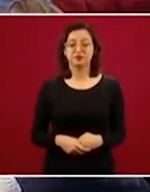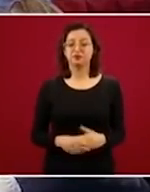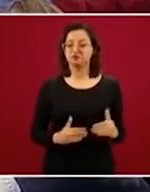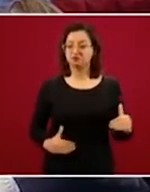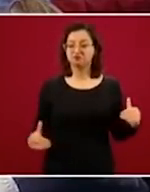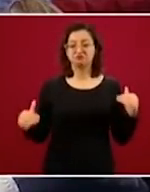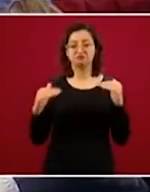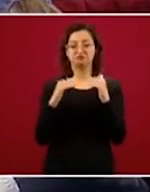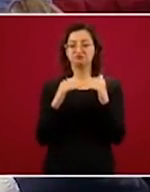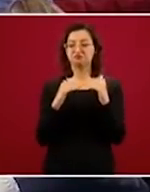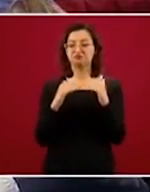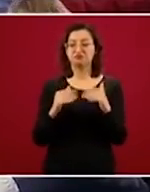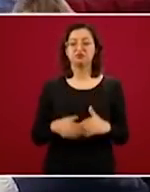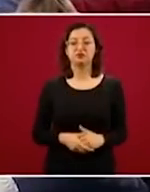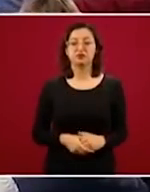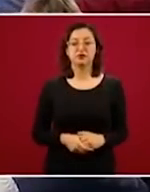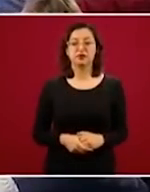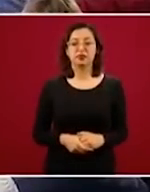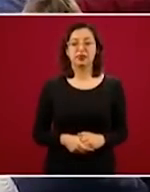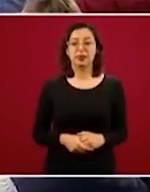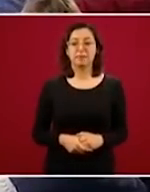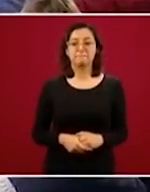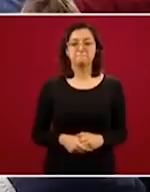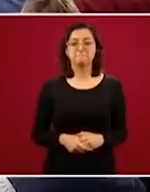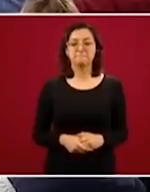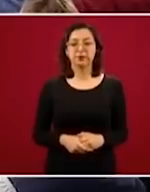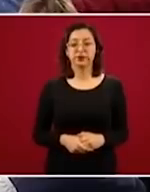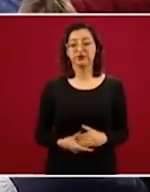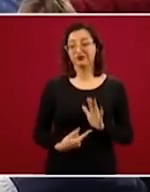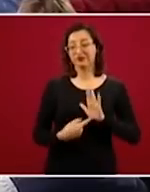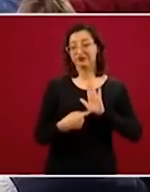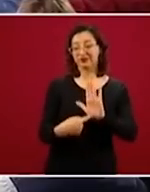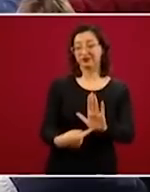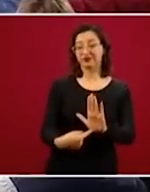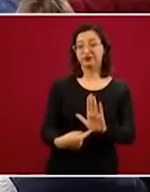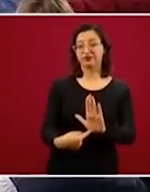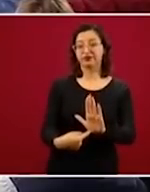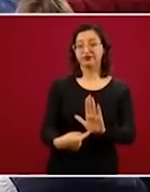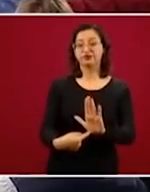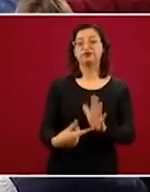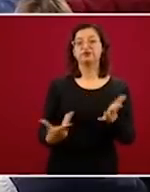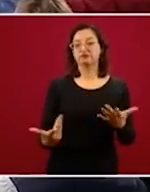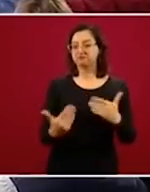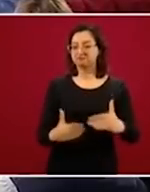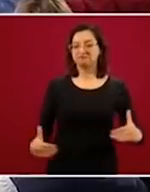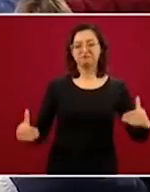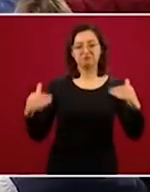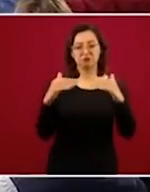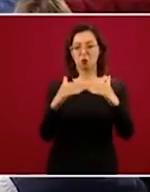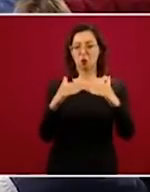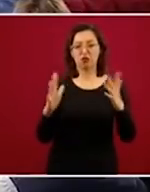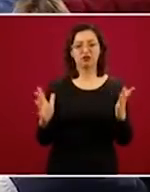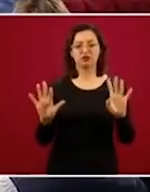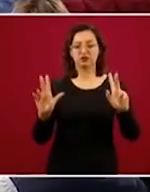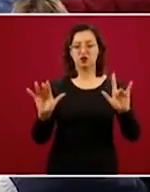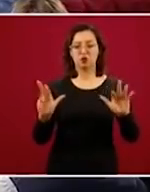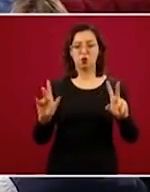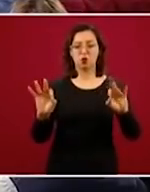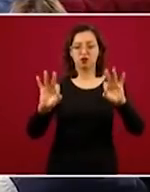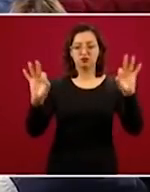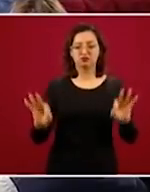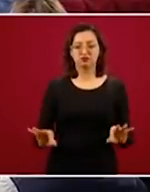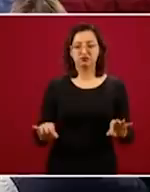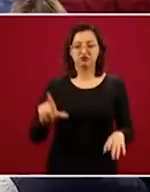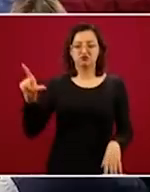igualdad pero estos demuestran de que hay igualdad de que no es